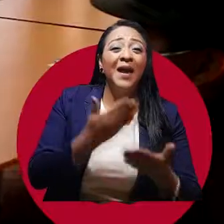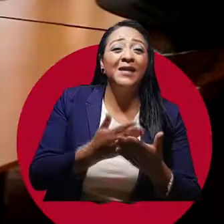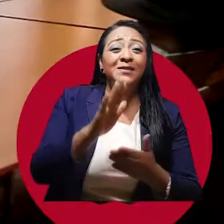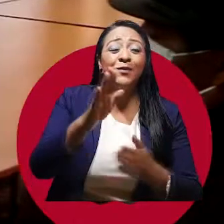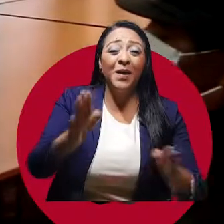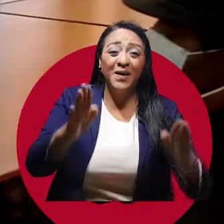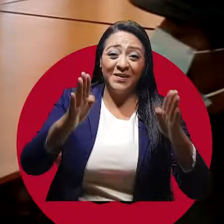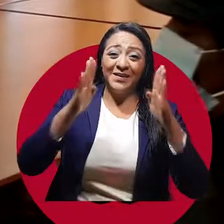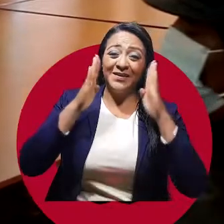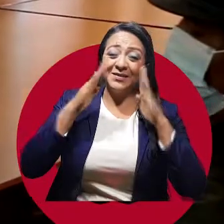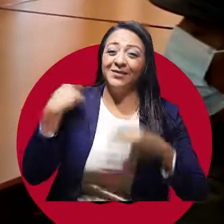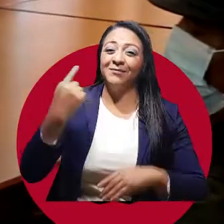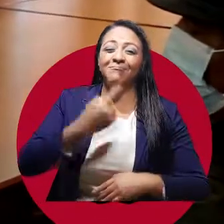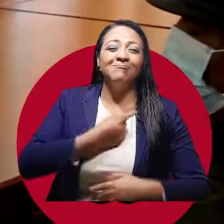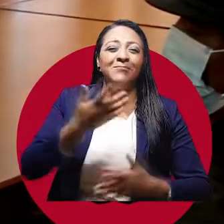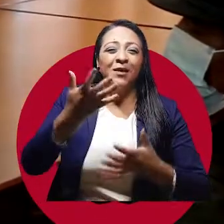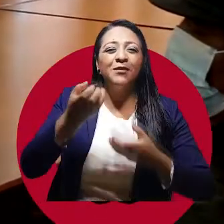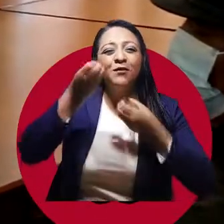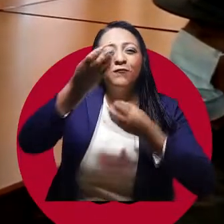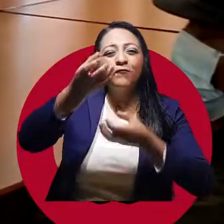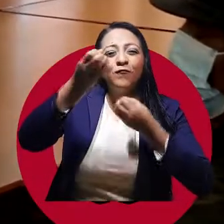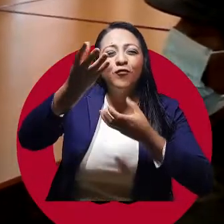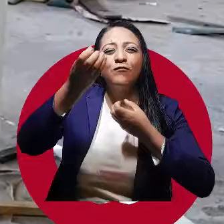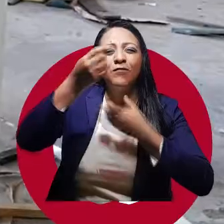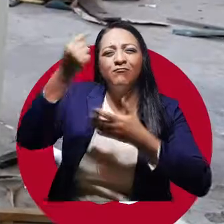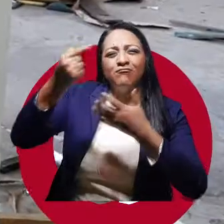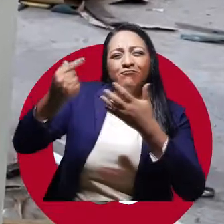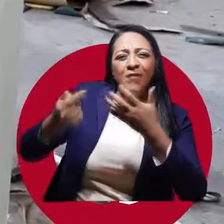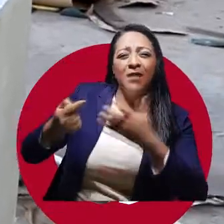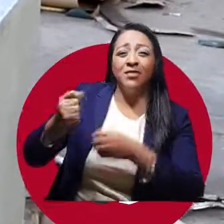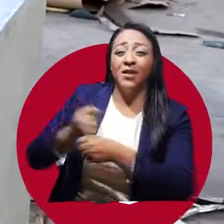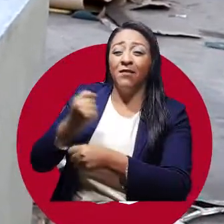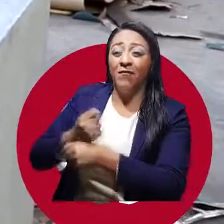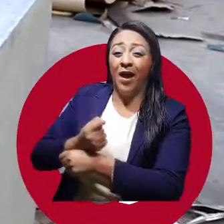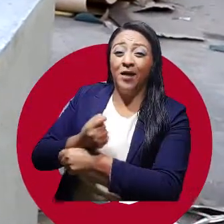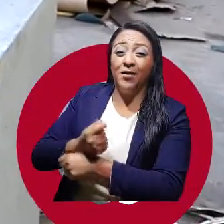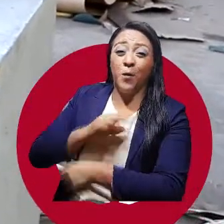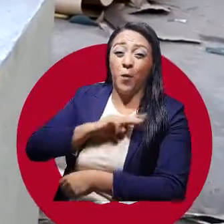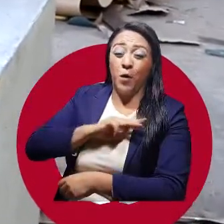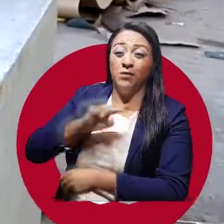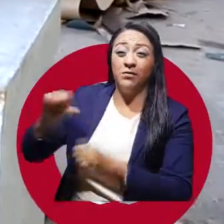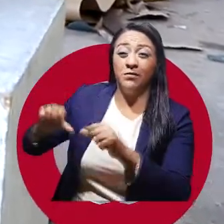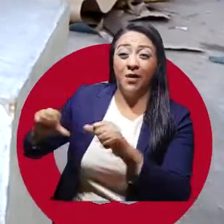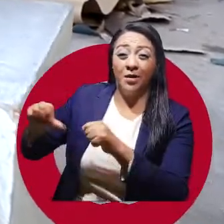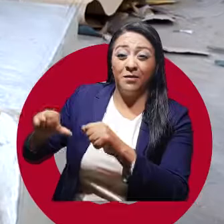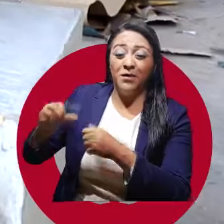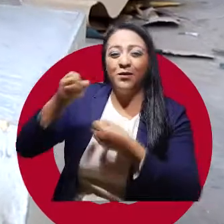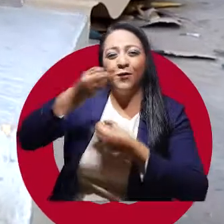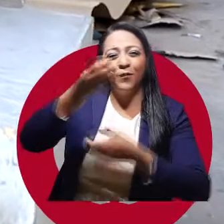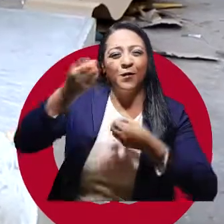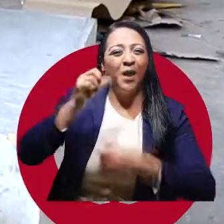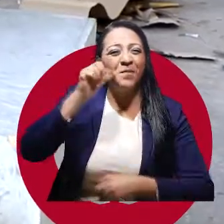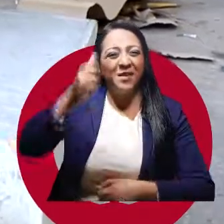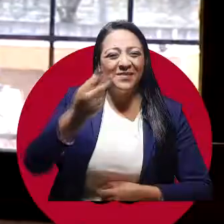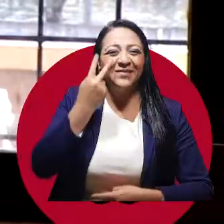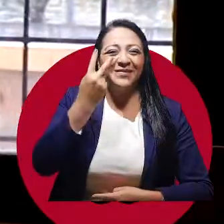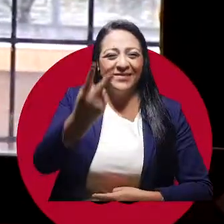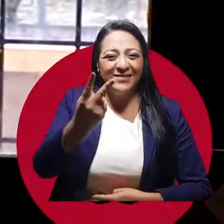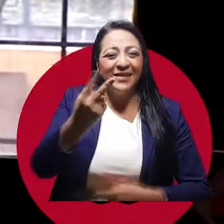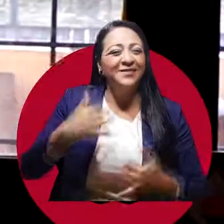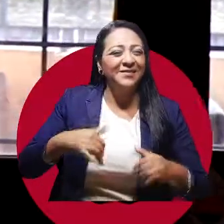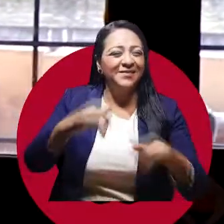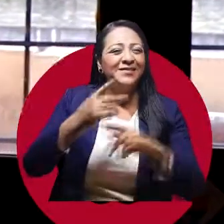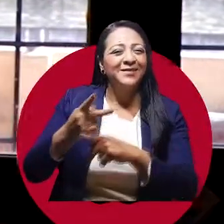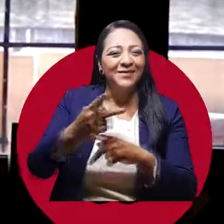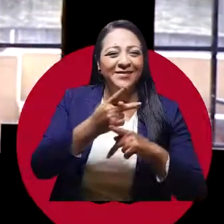Muchas gracias por su atención. Nuestra intención es mantener bien informados sobre el trabajo de la presente administración municipal. Hasta mañana